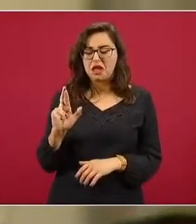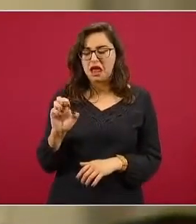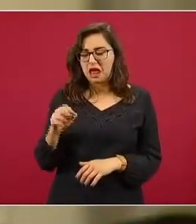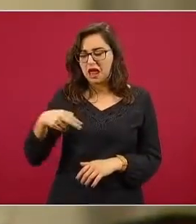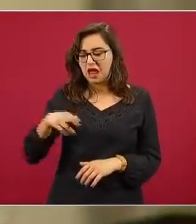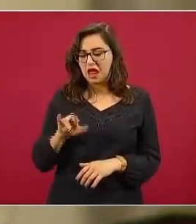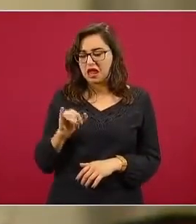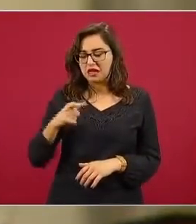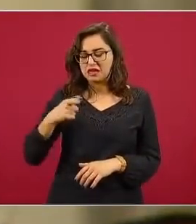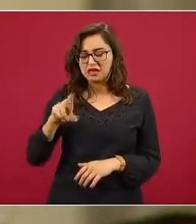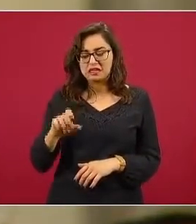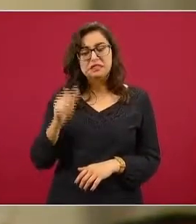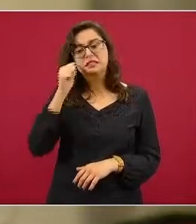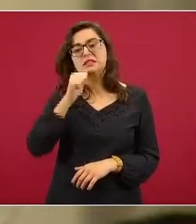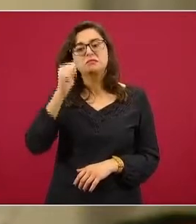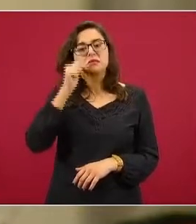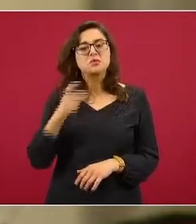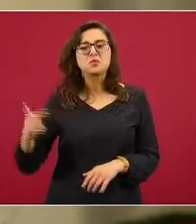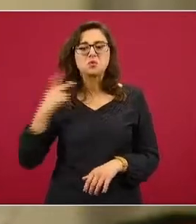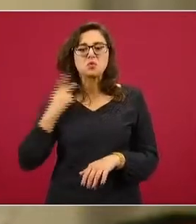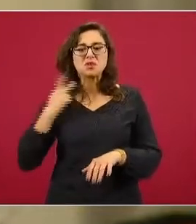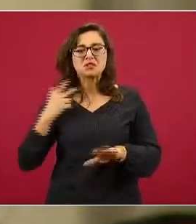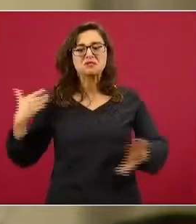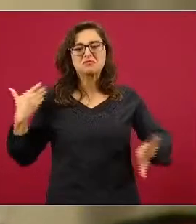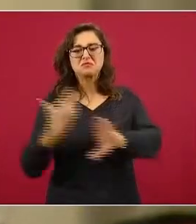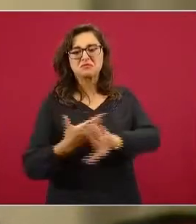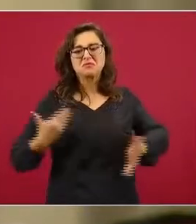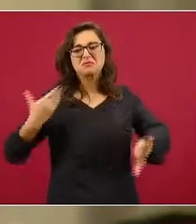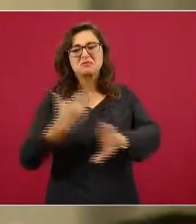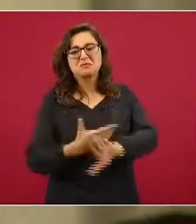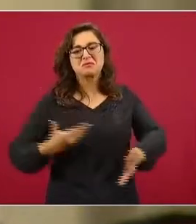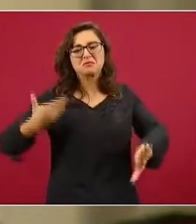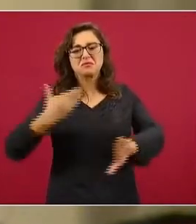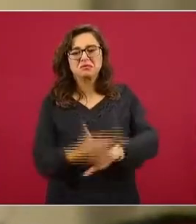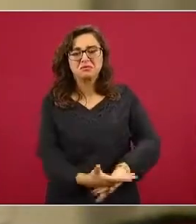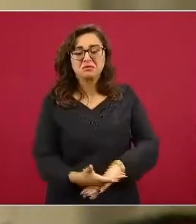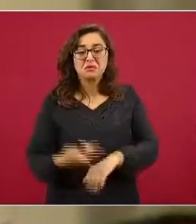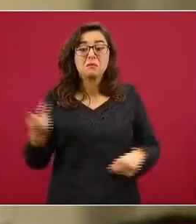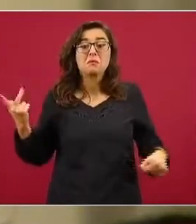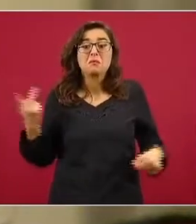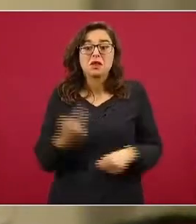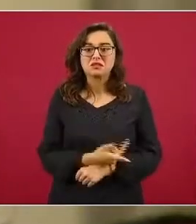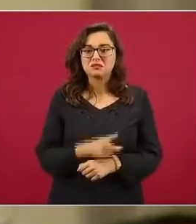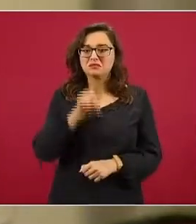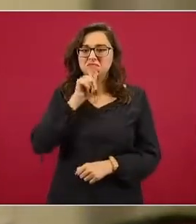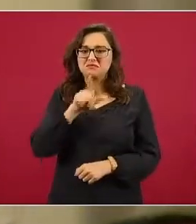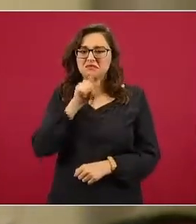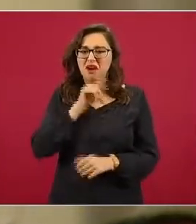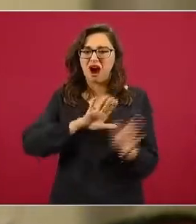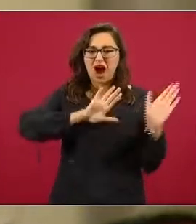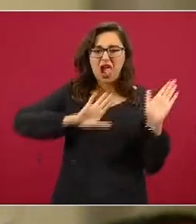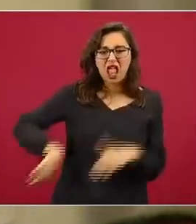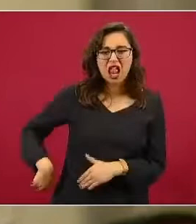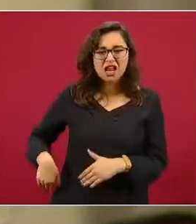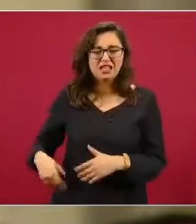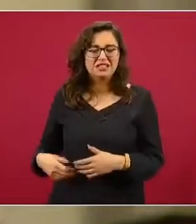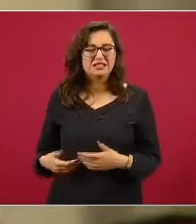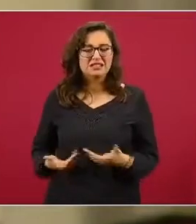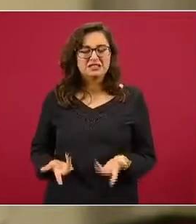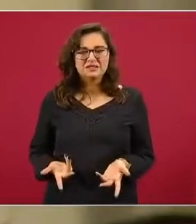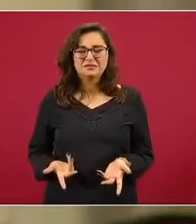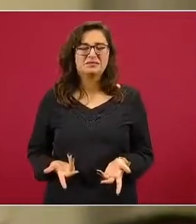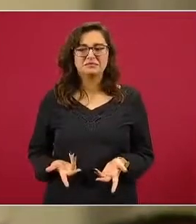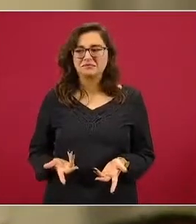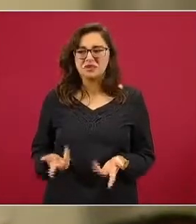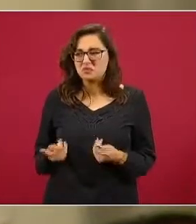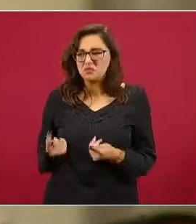estar con este golpeteo político hacia el gobierno federal, nos está llevando a nosotros en medio como ciudadanos,